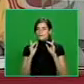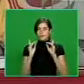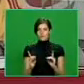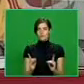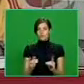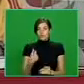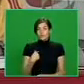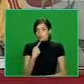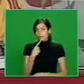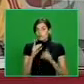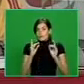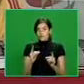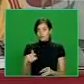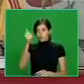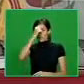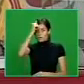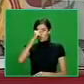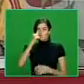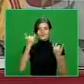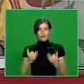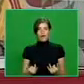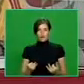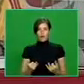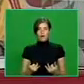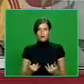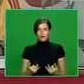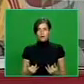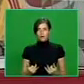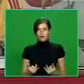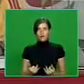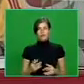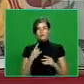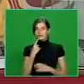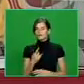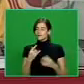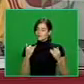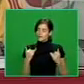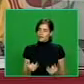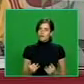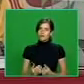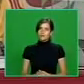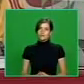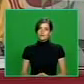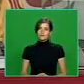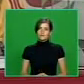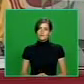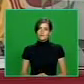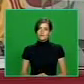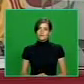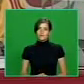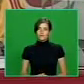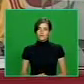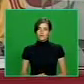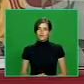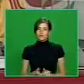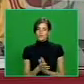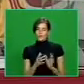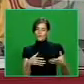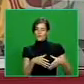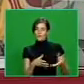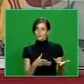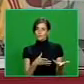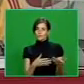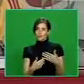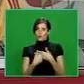yo decidí el domingo ya decir definitivamente este complot